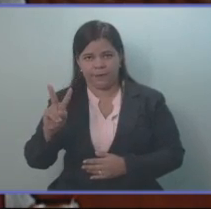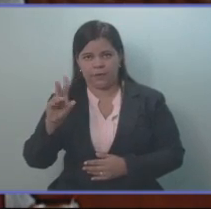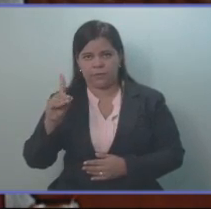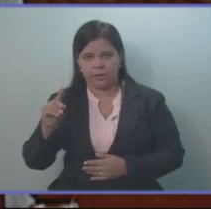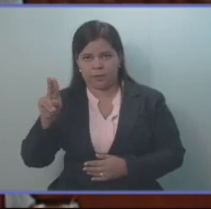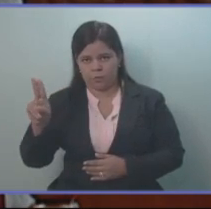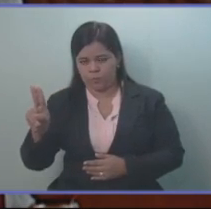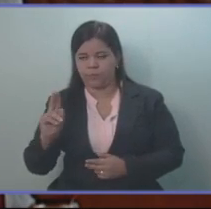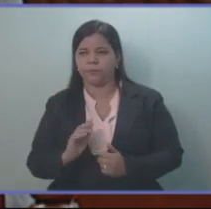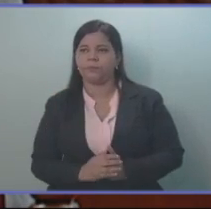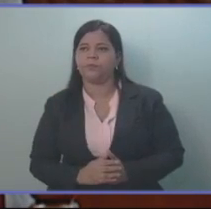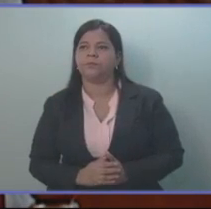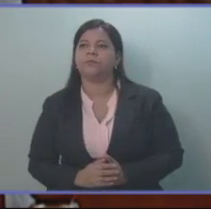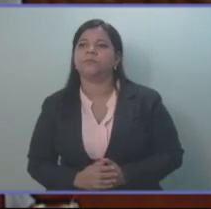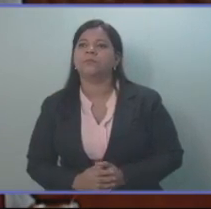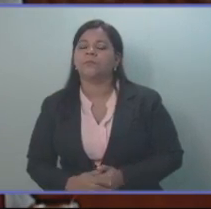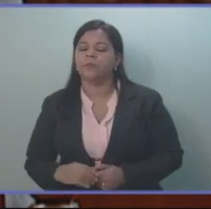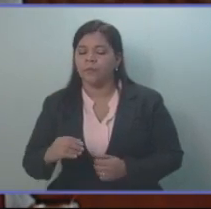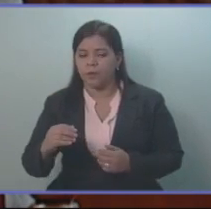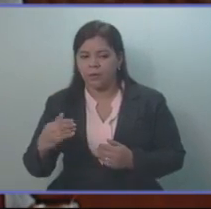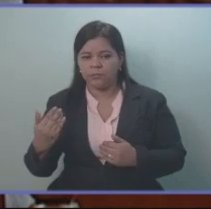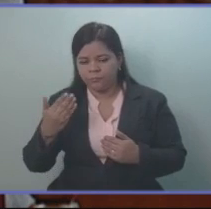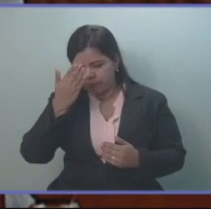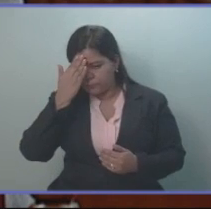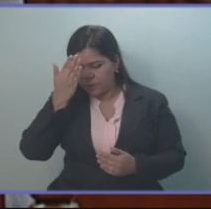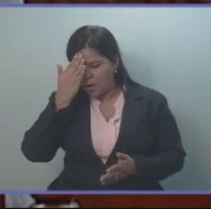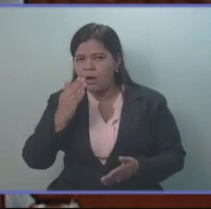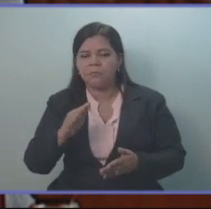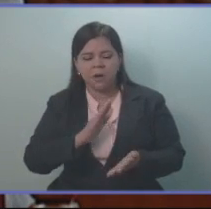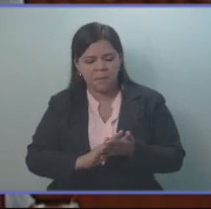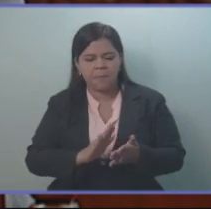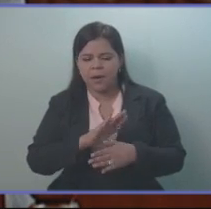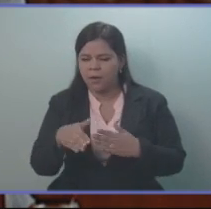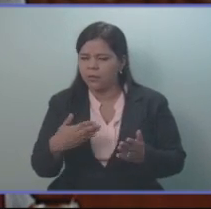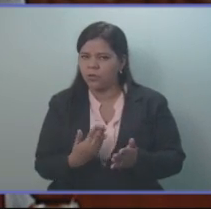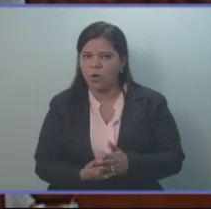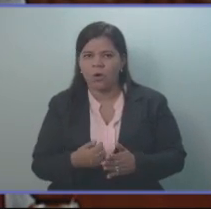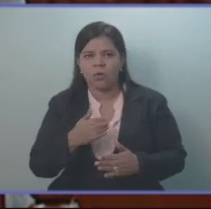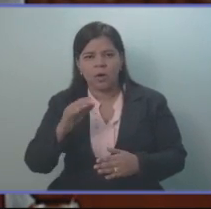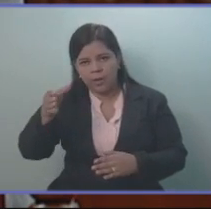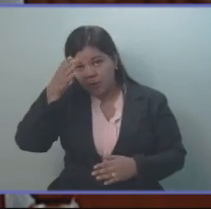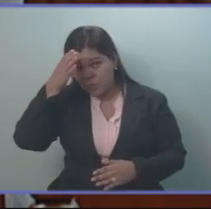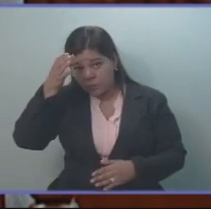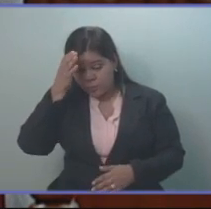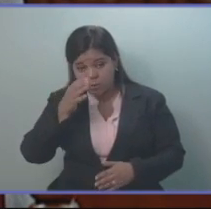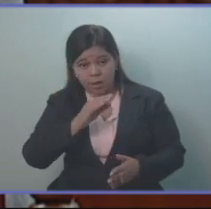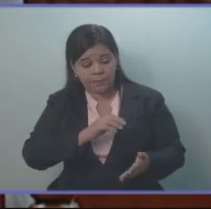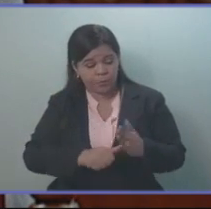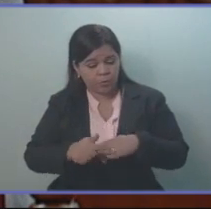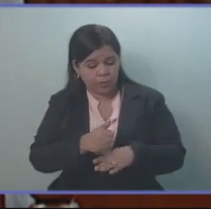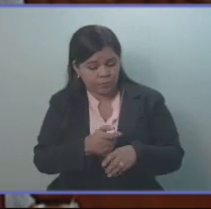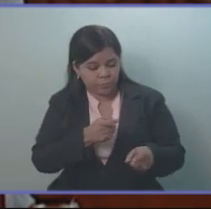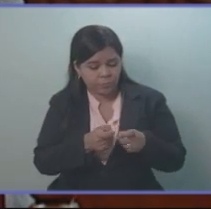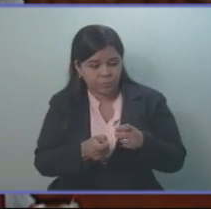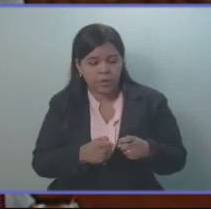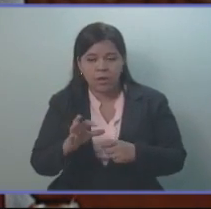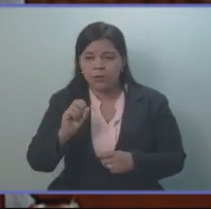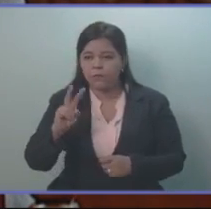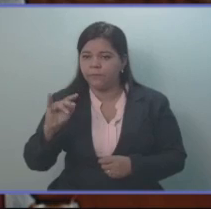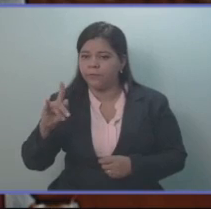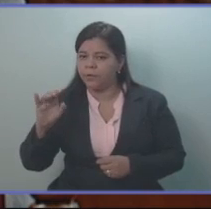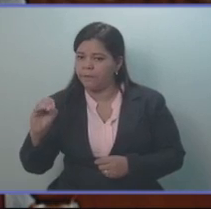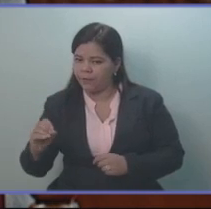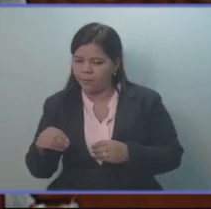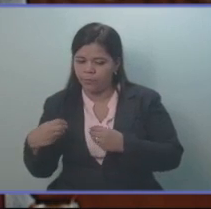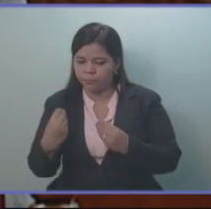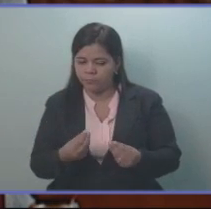BMBDU reconocerá los gastos operativos en concepto de administración de la cartera mientras Fonavipo realice desembolsos a